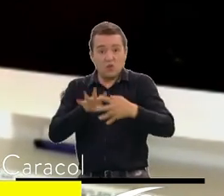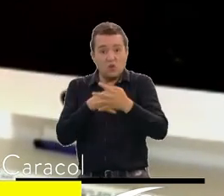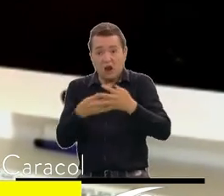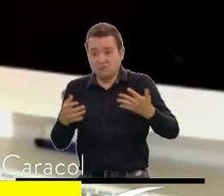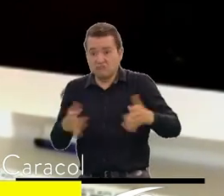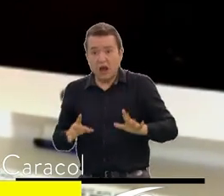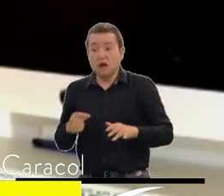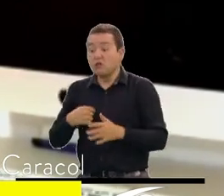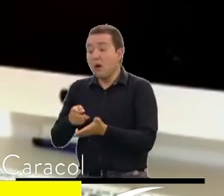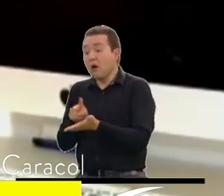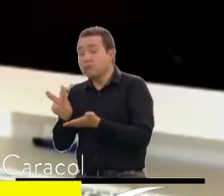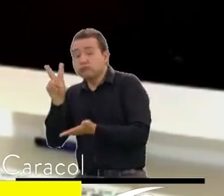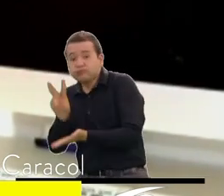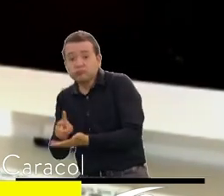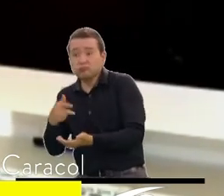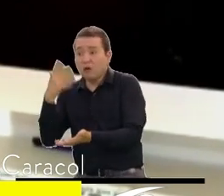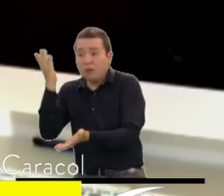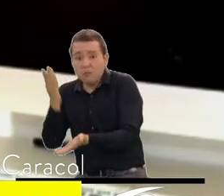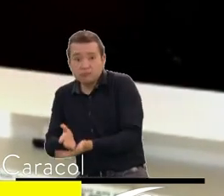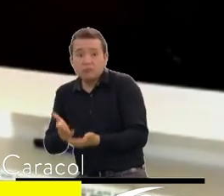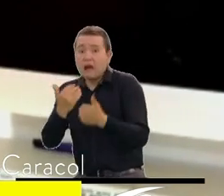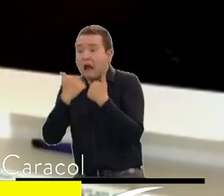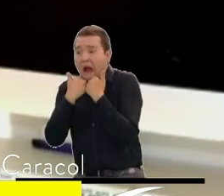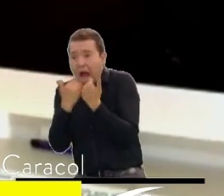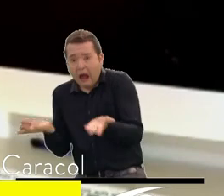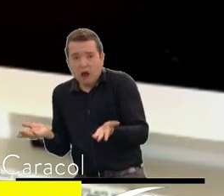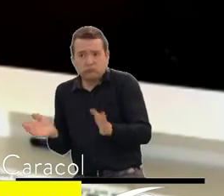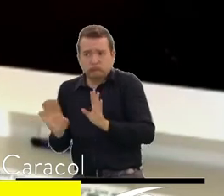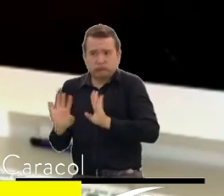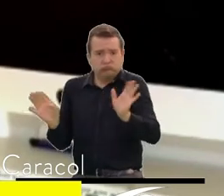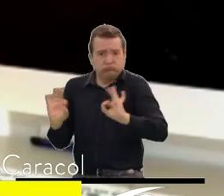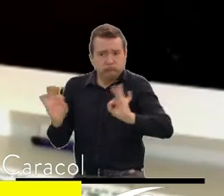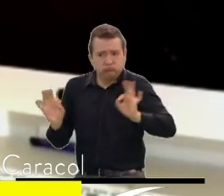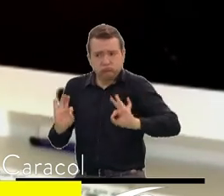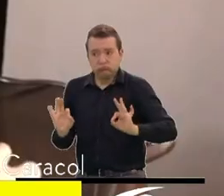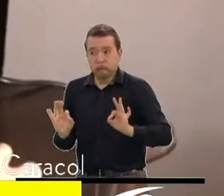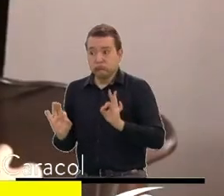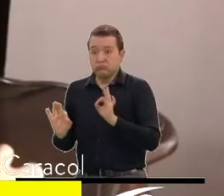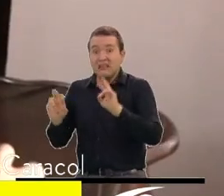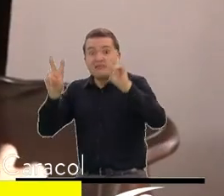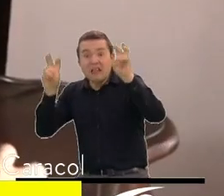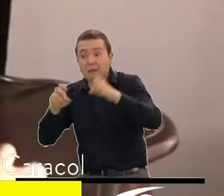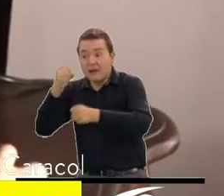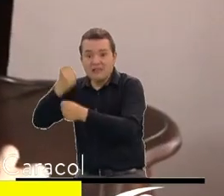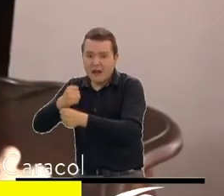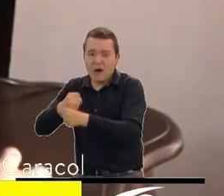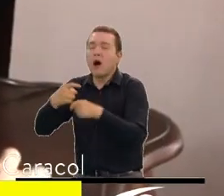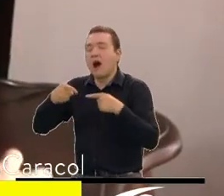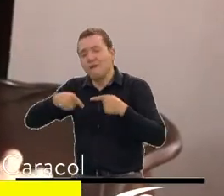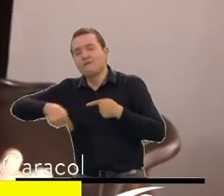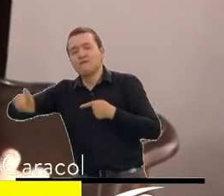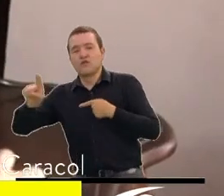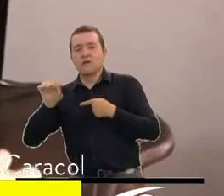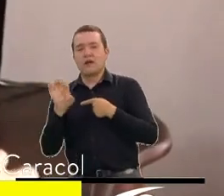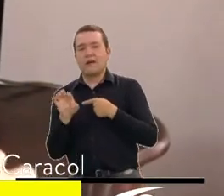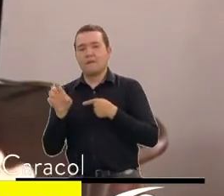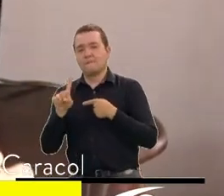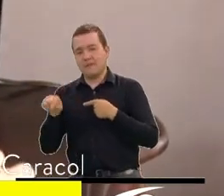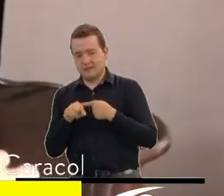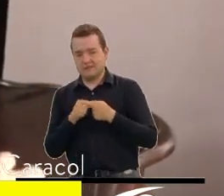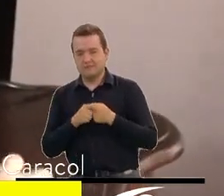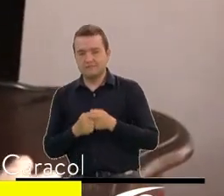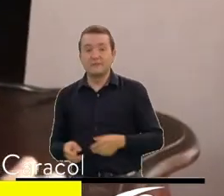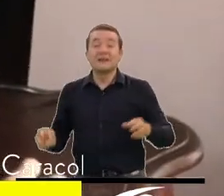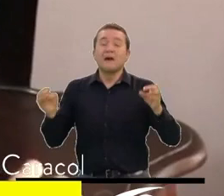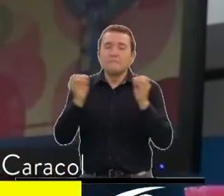que no tiene ningún tipo de relación con sus actividades laborales, debe acudir a su EPS. Además, se debe establecer una